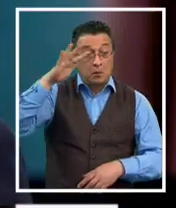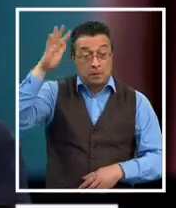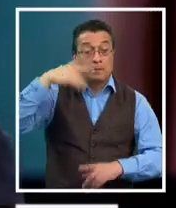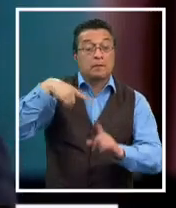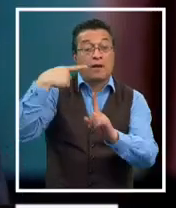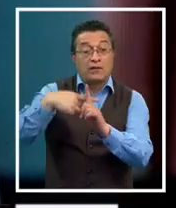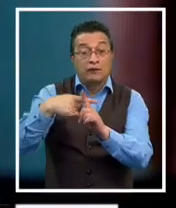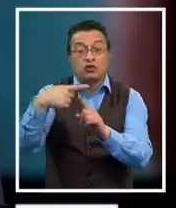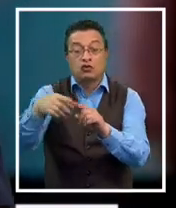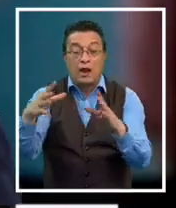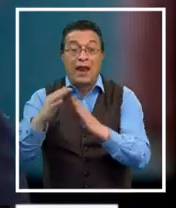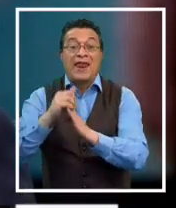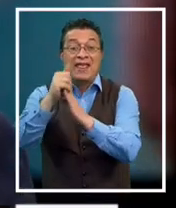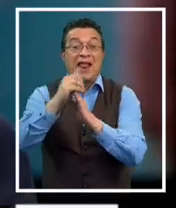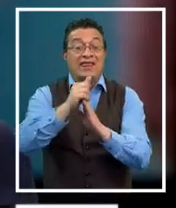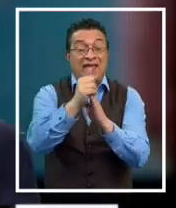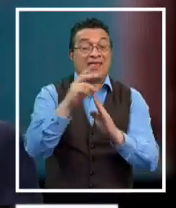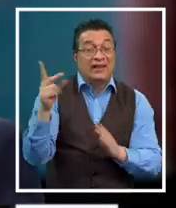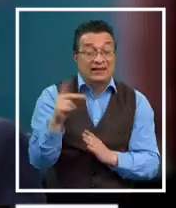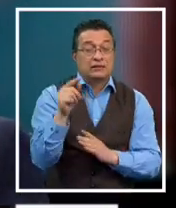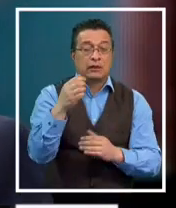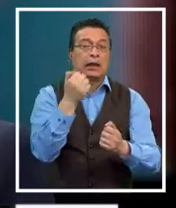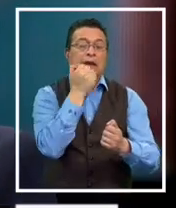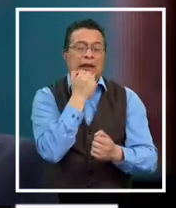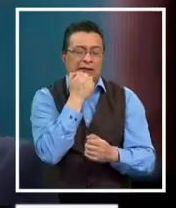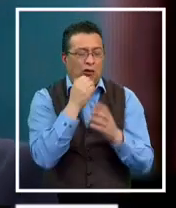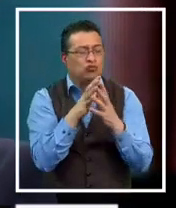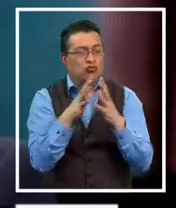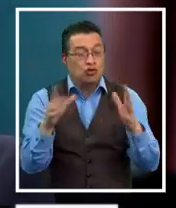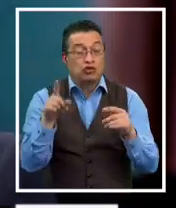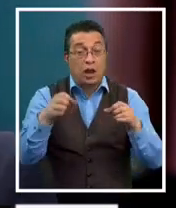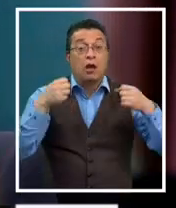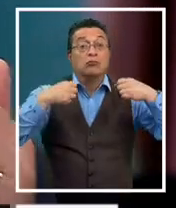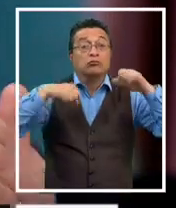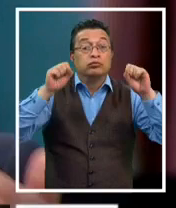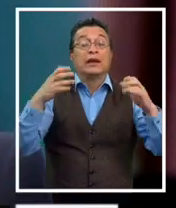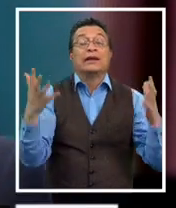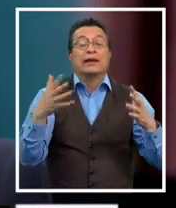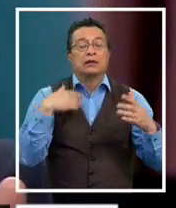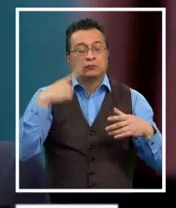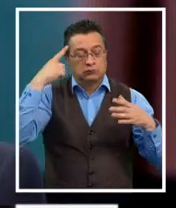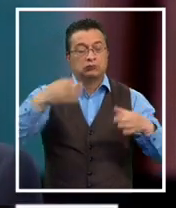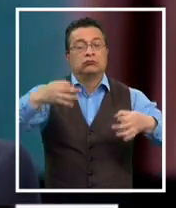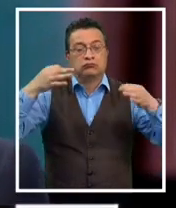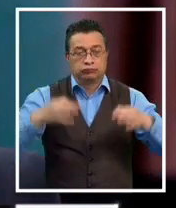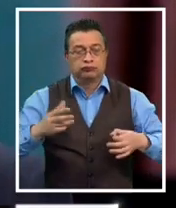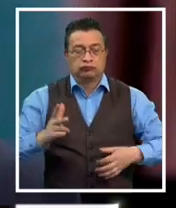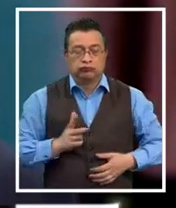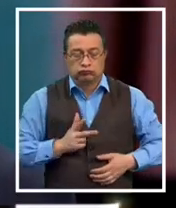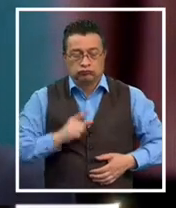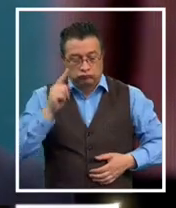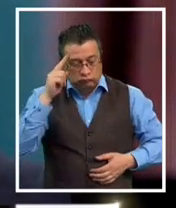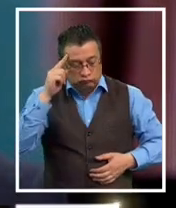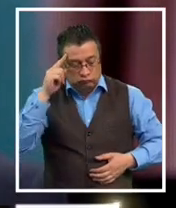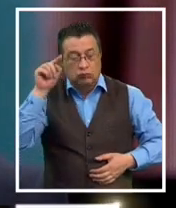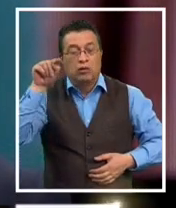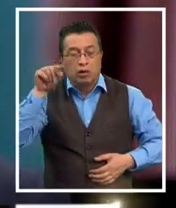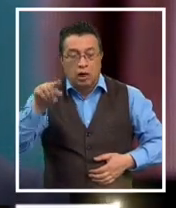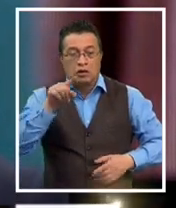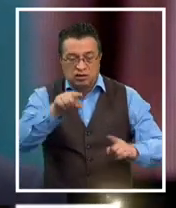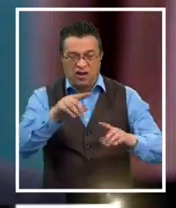para uno u otro liderazgo de la derecha equivocarse en algo fundamental aquí lo que ganó fue un sentido común de la ciudadanía que dijo a esa lógica